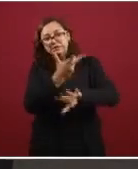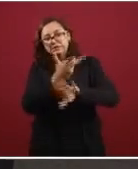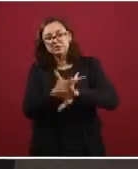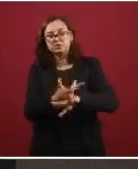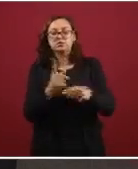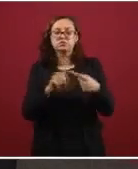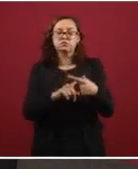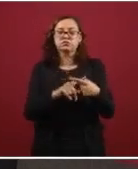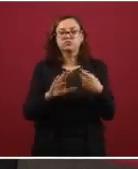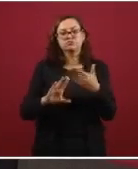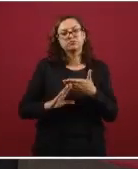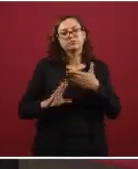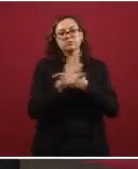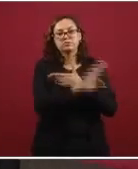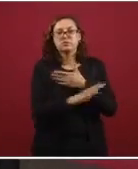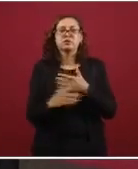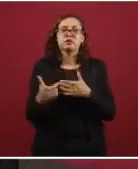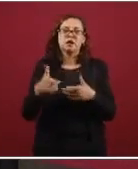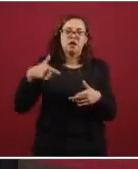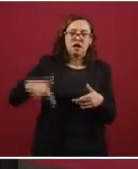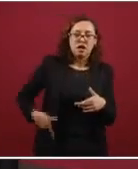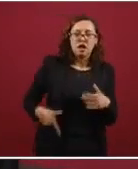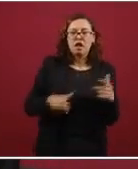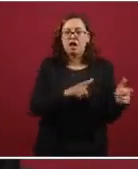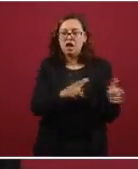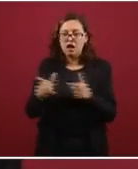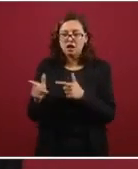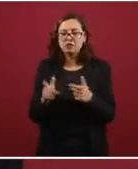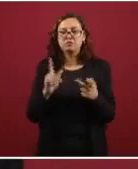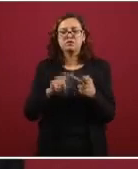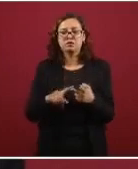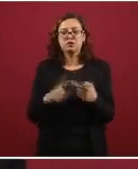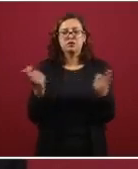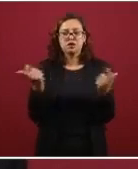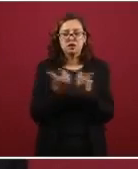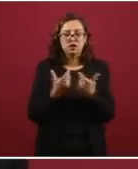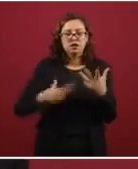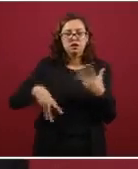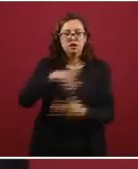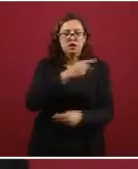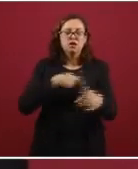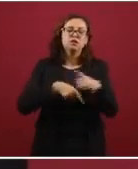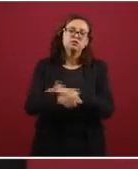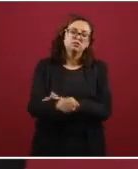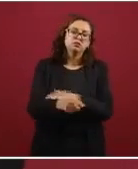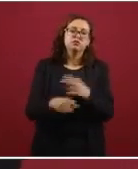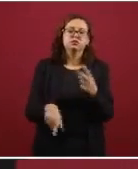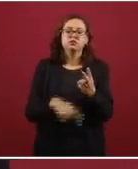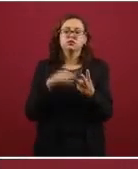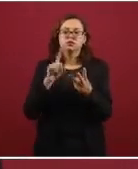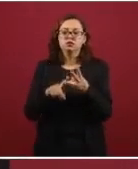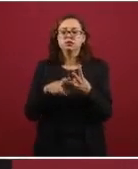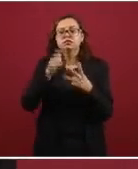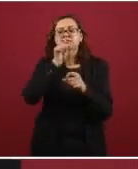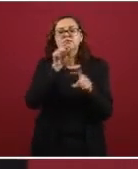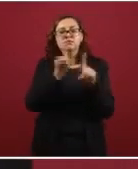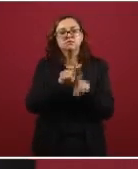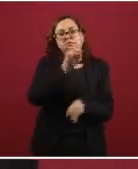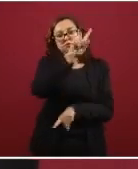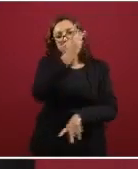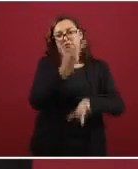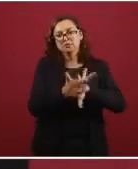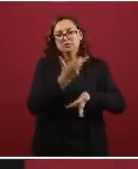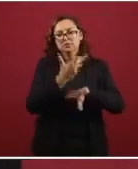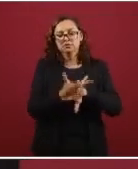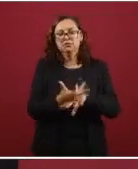armas, recursos económicos y actores en los Estados Unidos vinculados